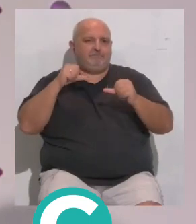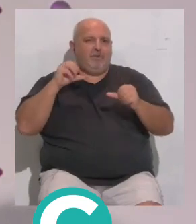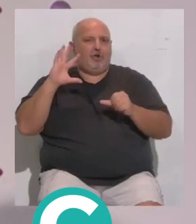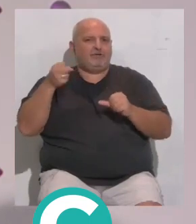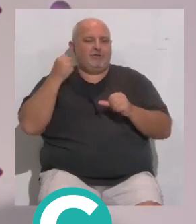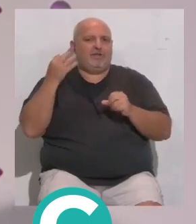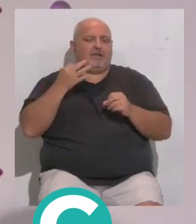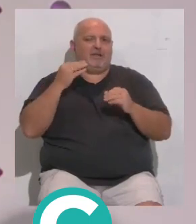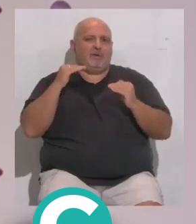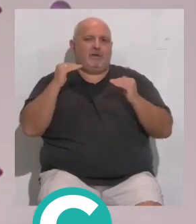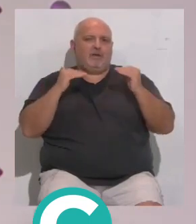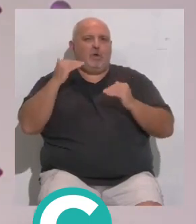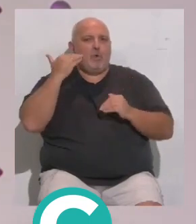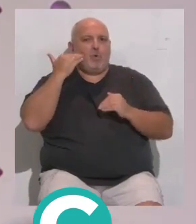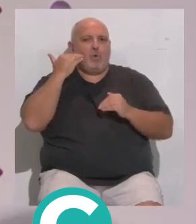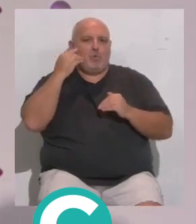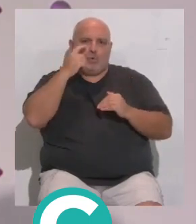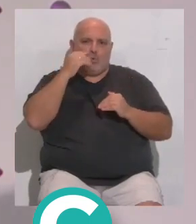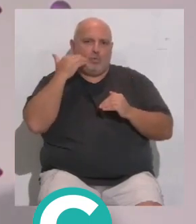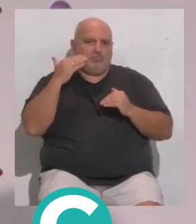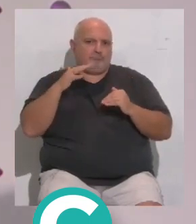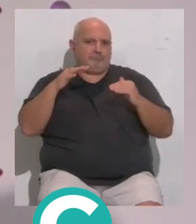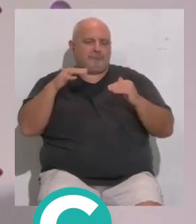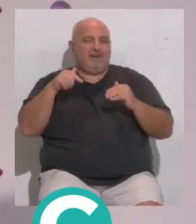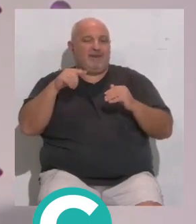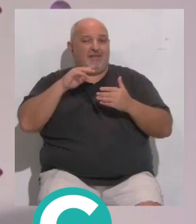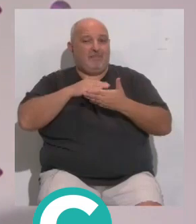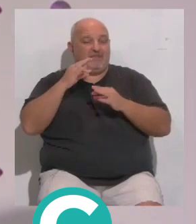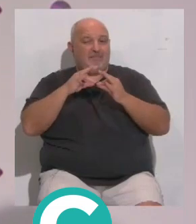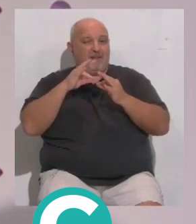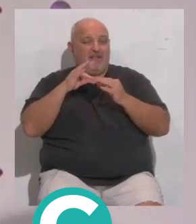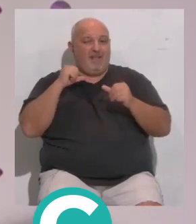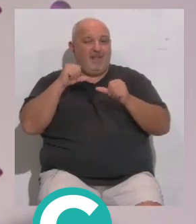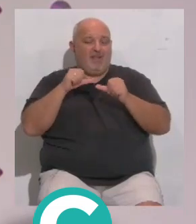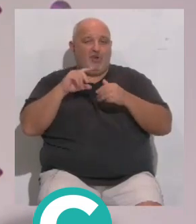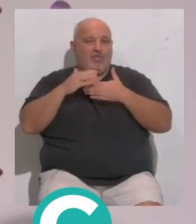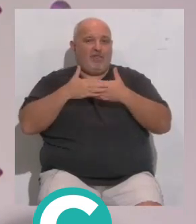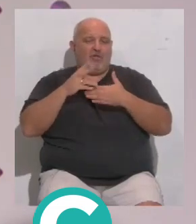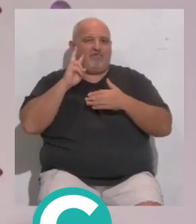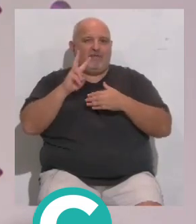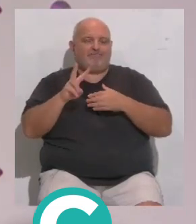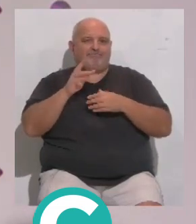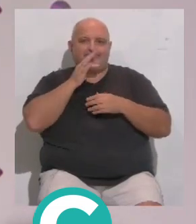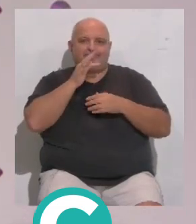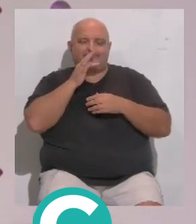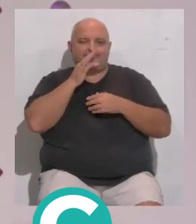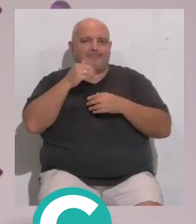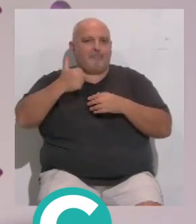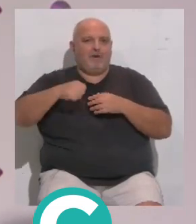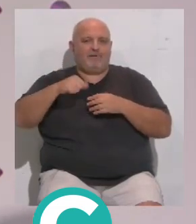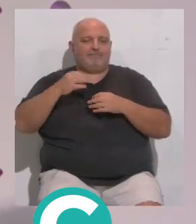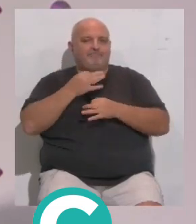conseguido, equipararlo a julio. Pero, sin embargo, este mes de septiembre, yo hasta que no lo cierre, no voy a poder valorar